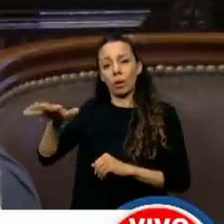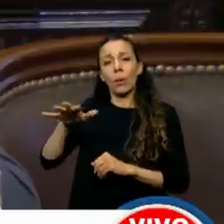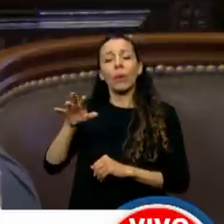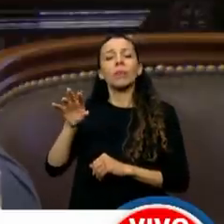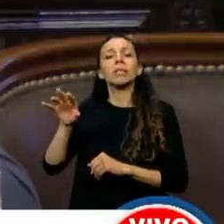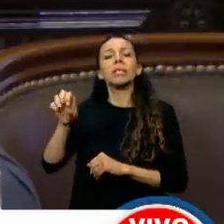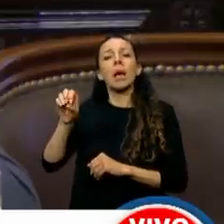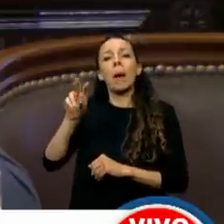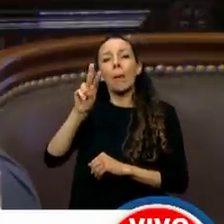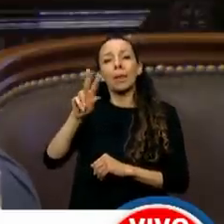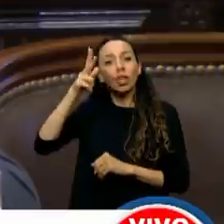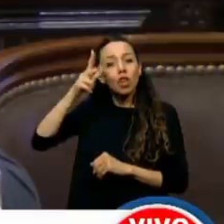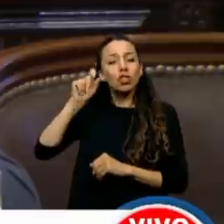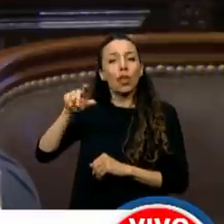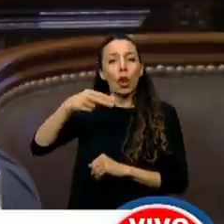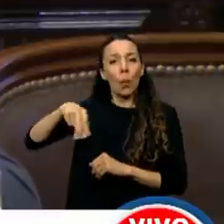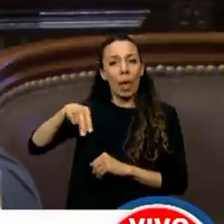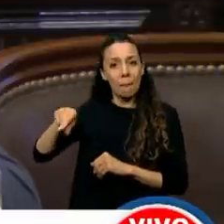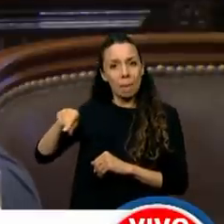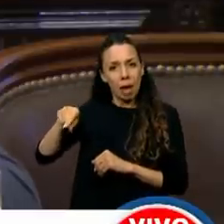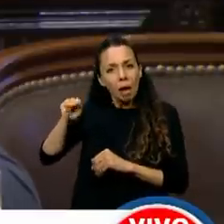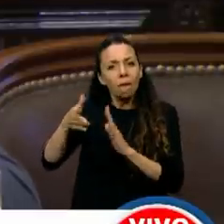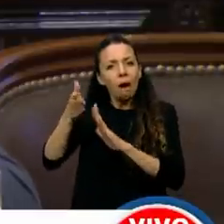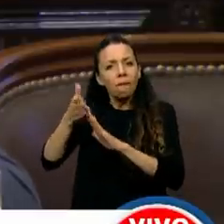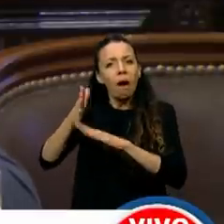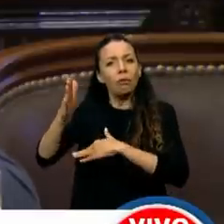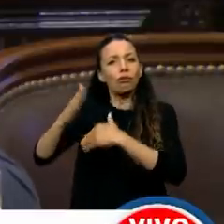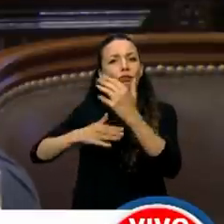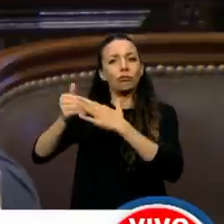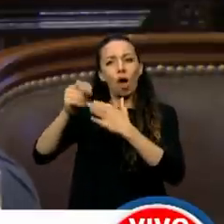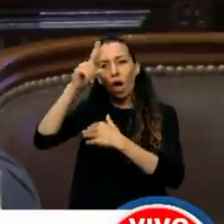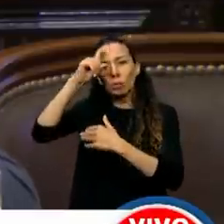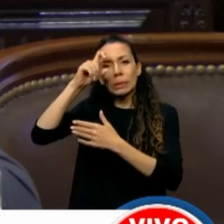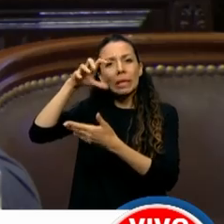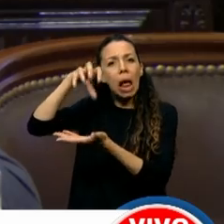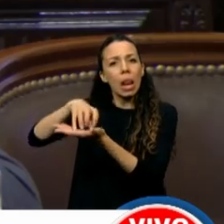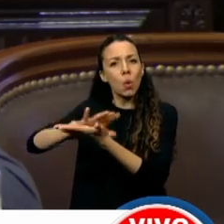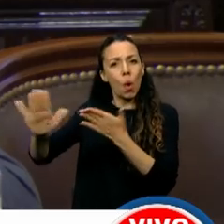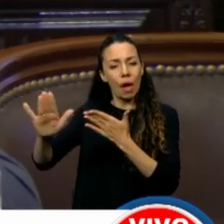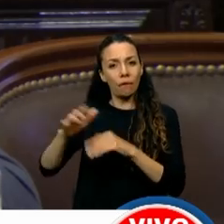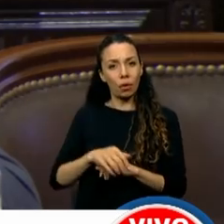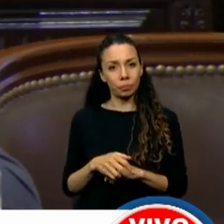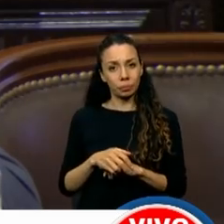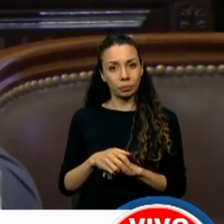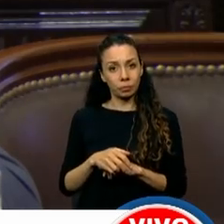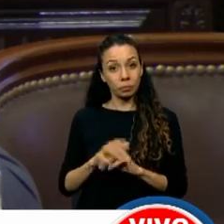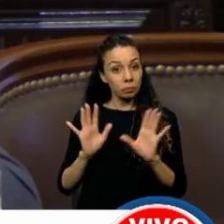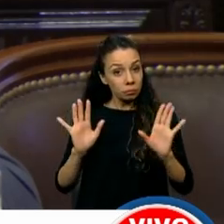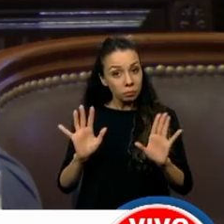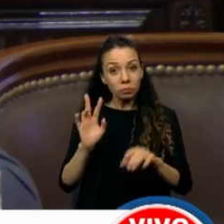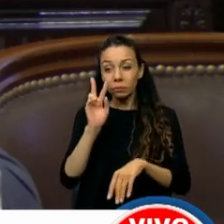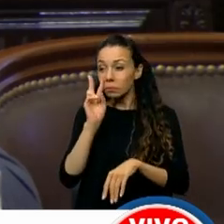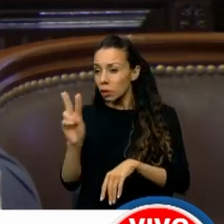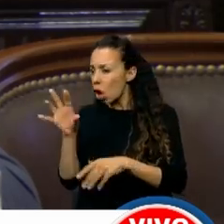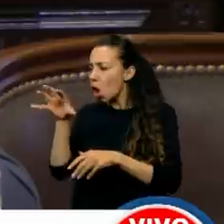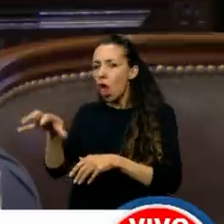noviembre en donde se va a construir un nuevo hospital y así se ve replicada en cada